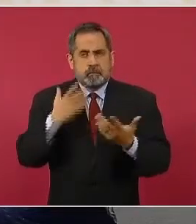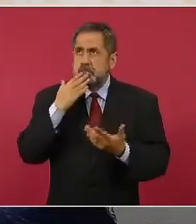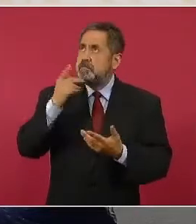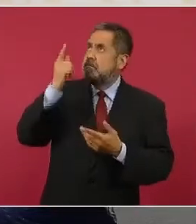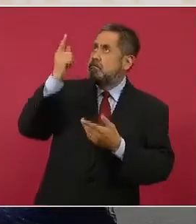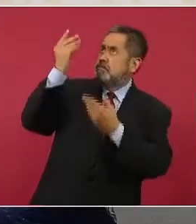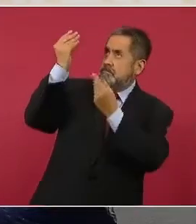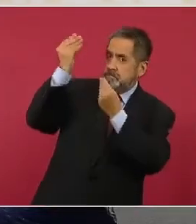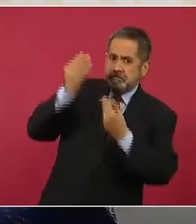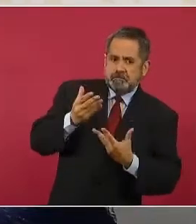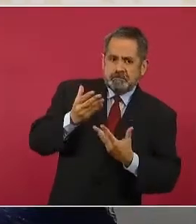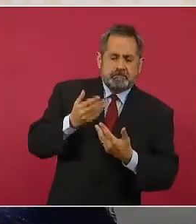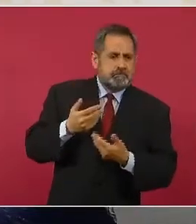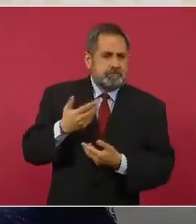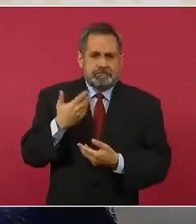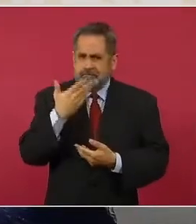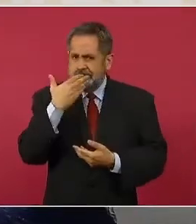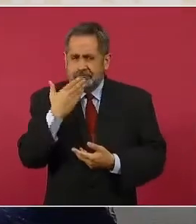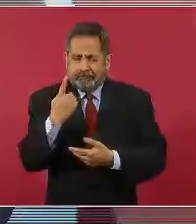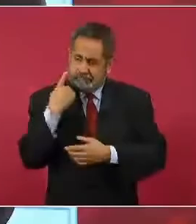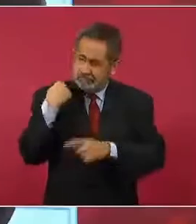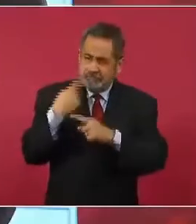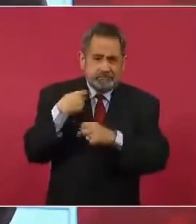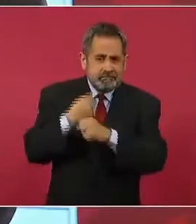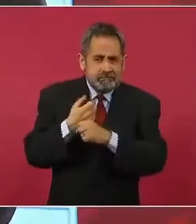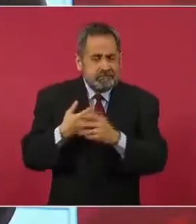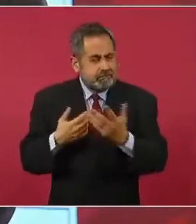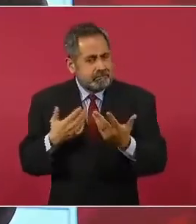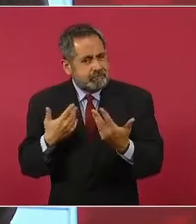Aquí hay algo también que no debemos de olvidar: